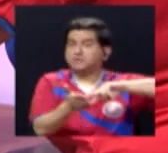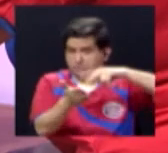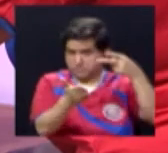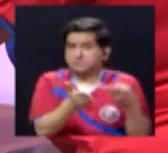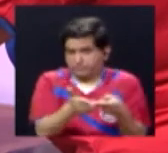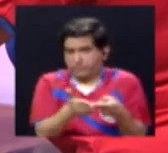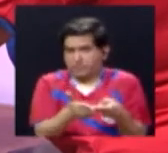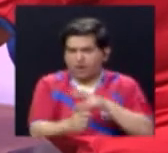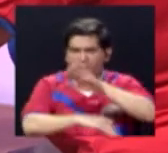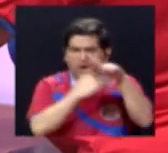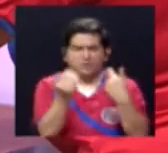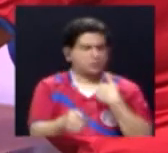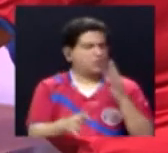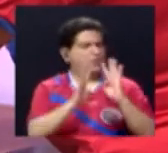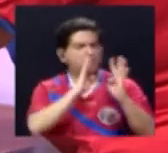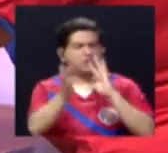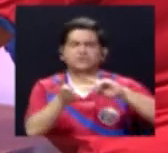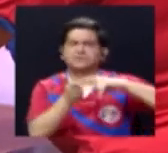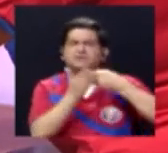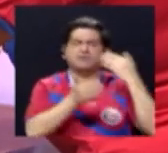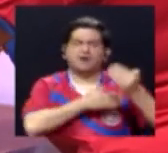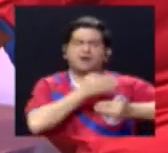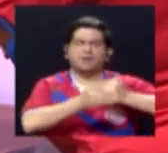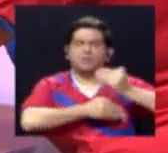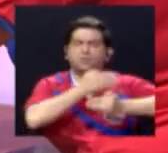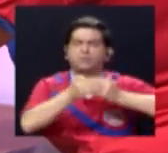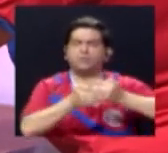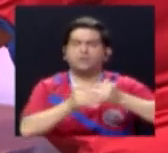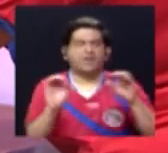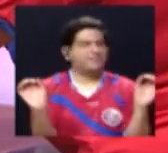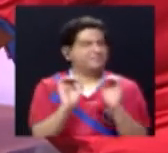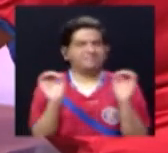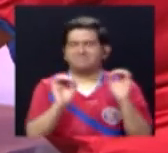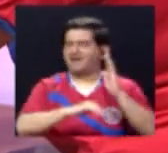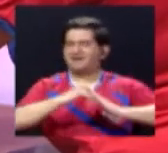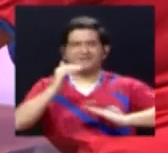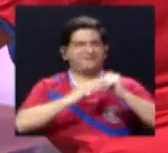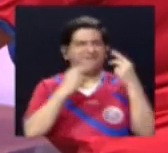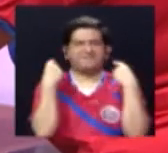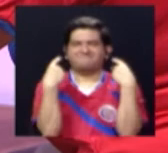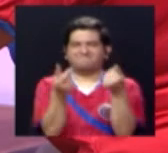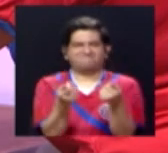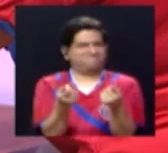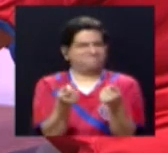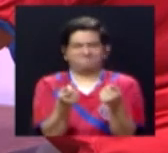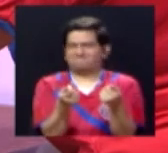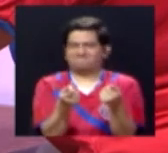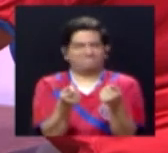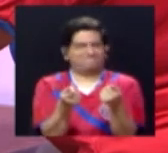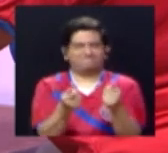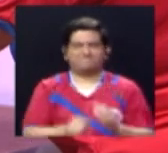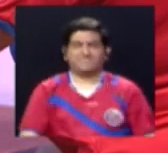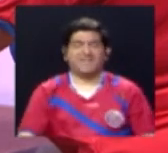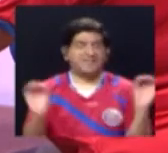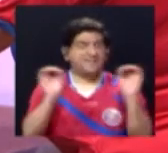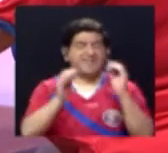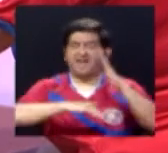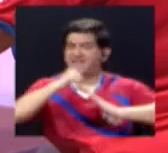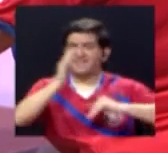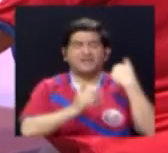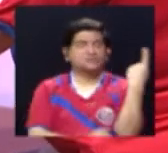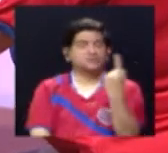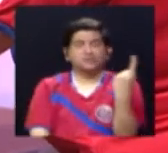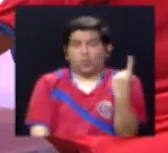todo lo que estoy hablando se trata de procesos esto se construye de la noche a la mañana nada se construye